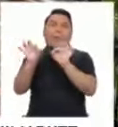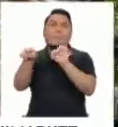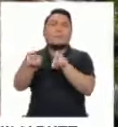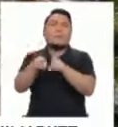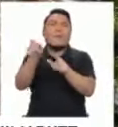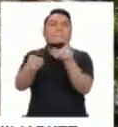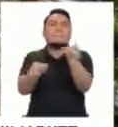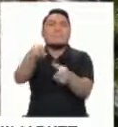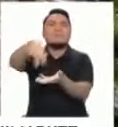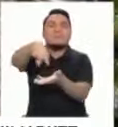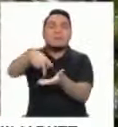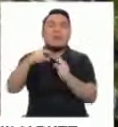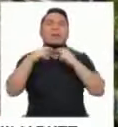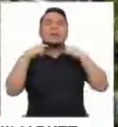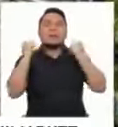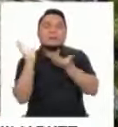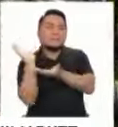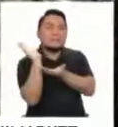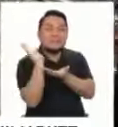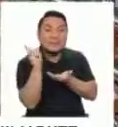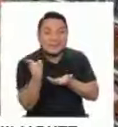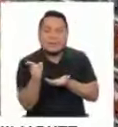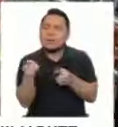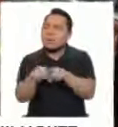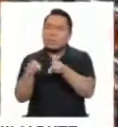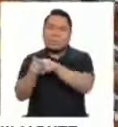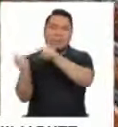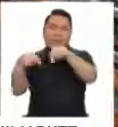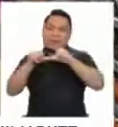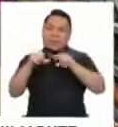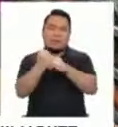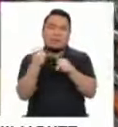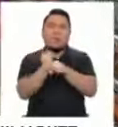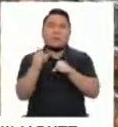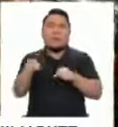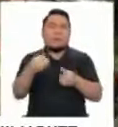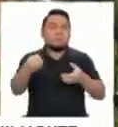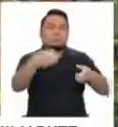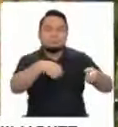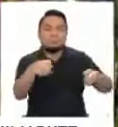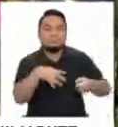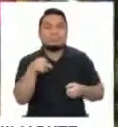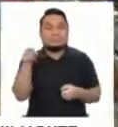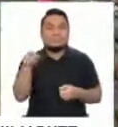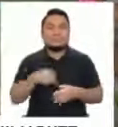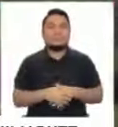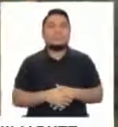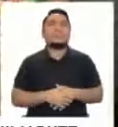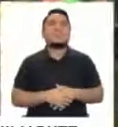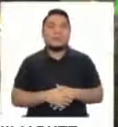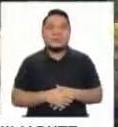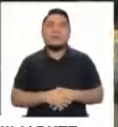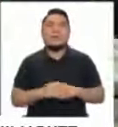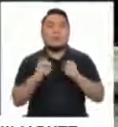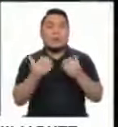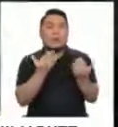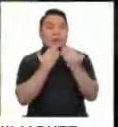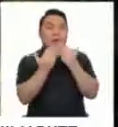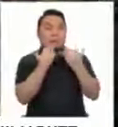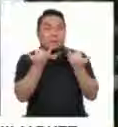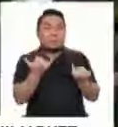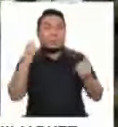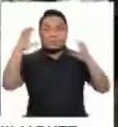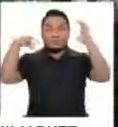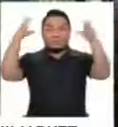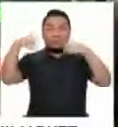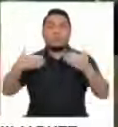a nuestros propios colaboradores, ¿no? Vamos a conversar con integrantes del elenco de la discoteca que ahora están ejerciendo